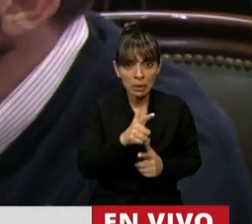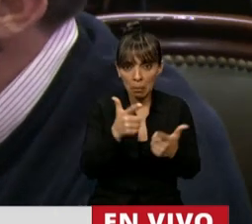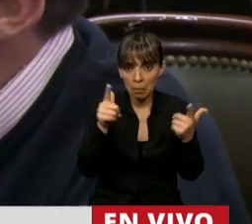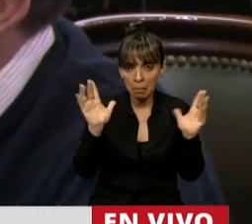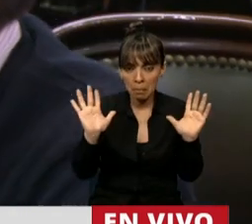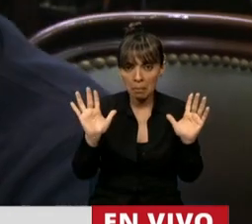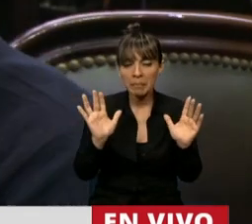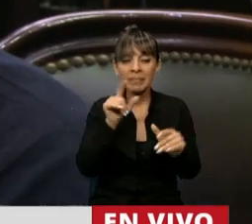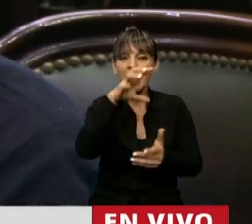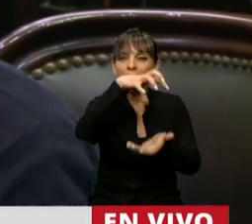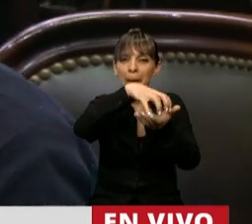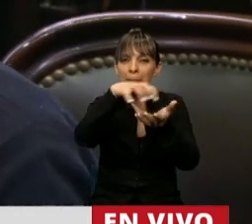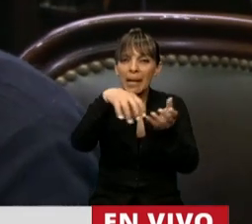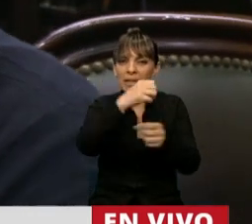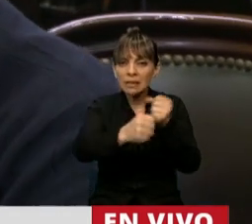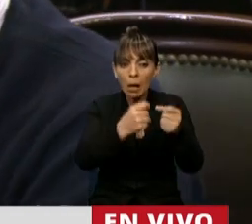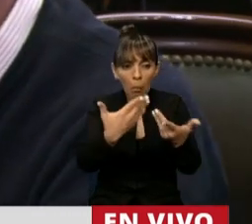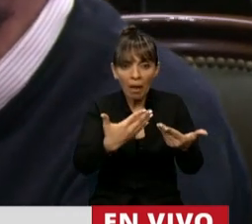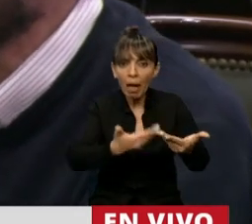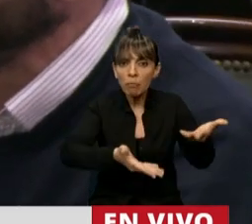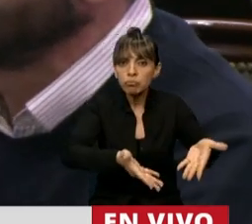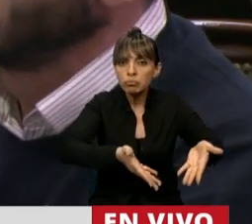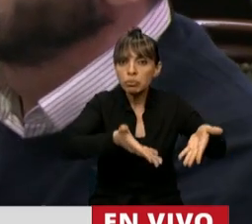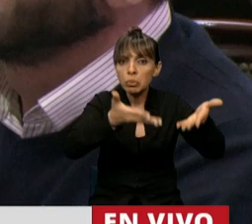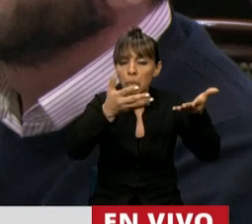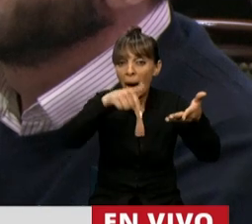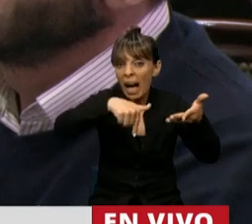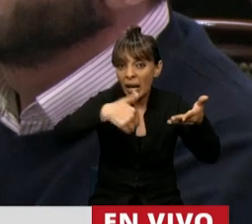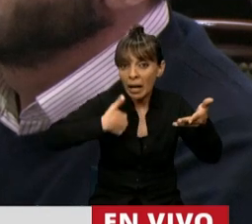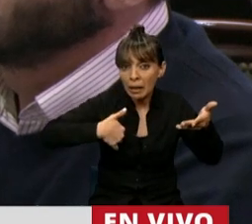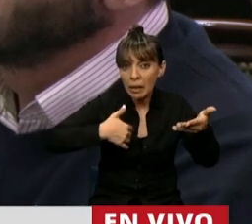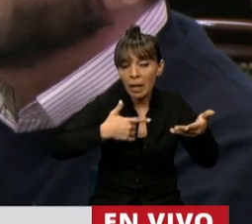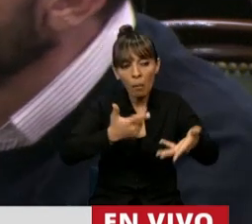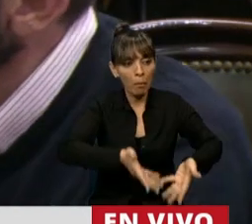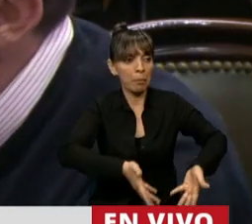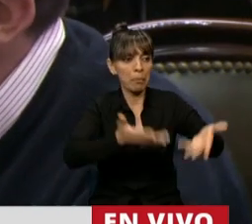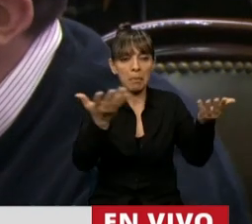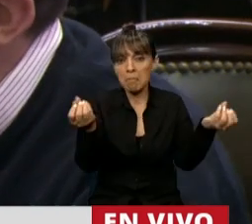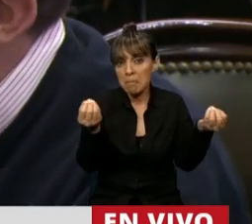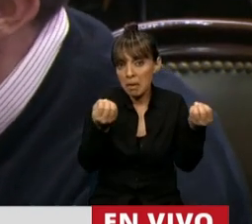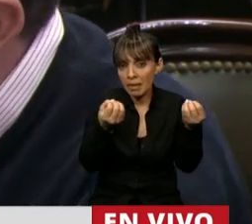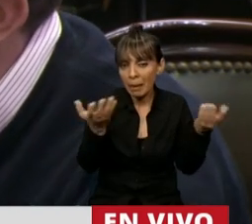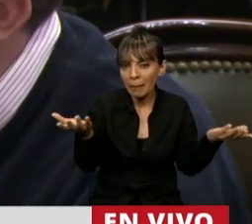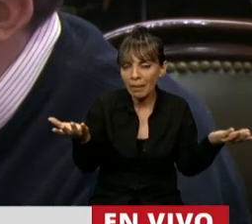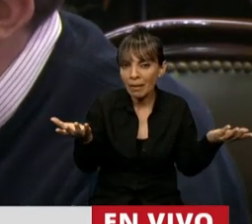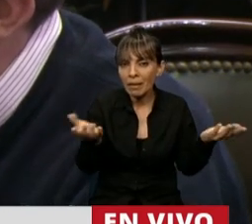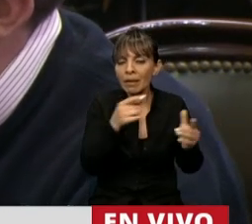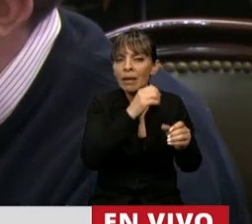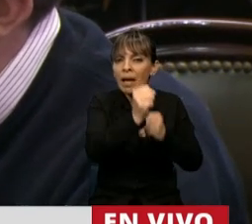que esas empresas puedan crecer e invertir en nuestro país y sean